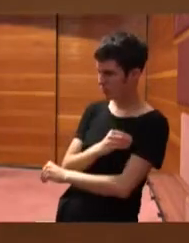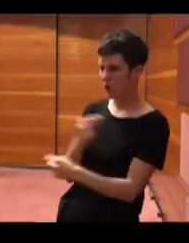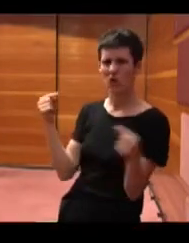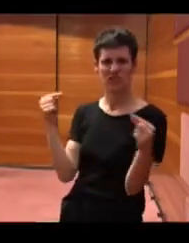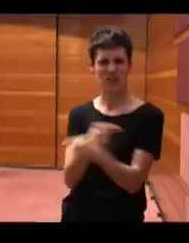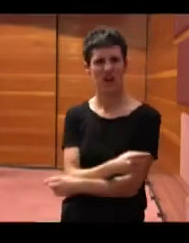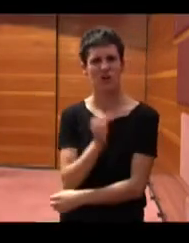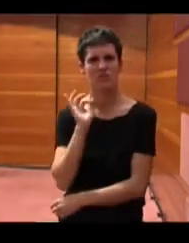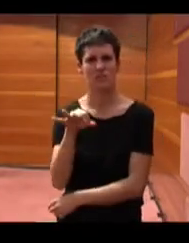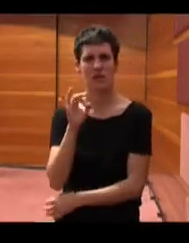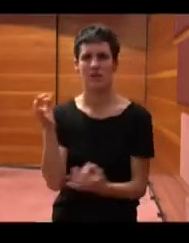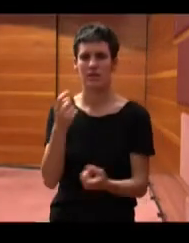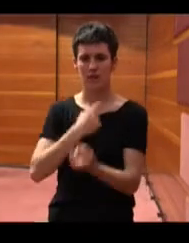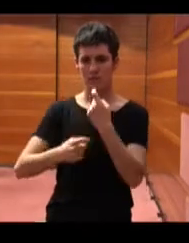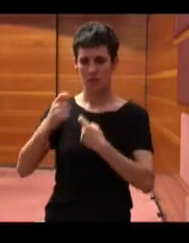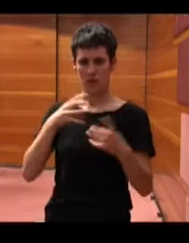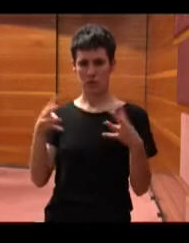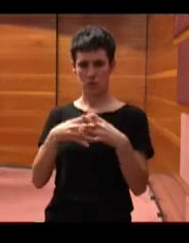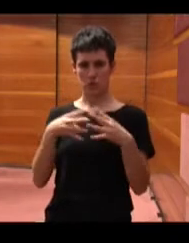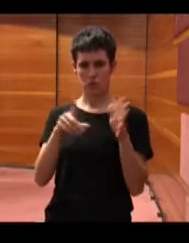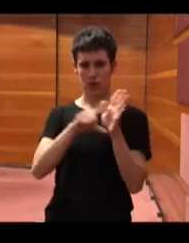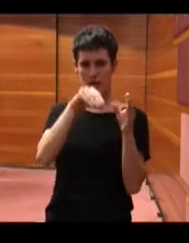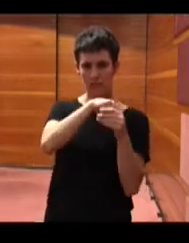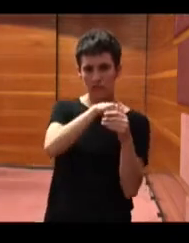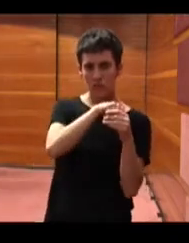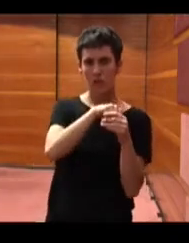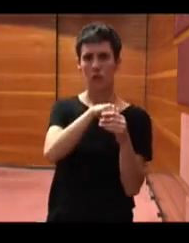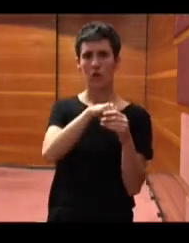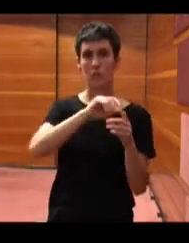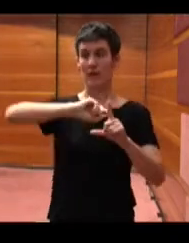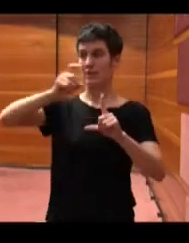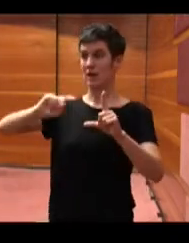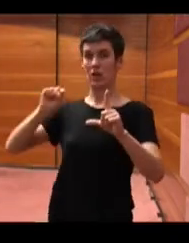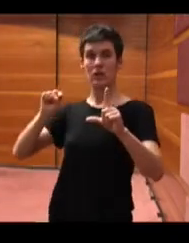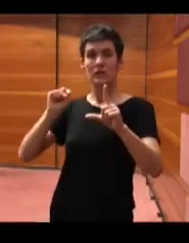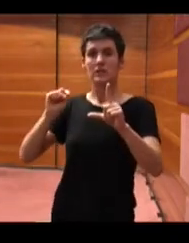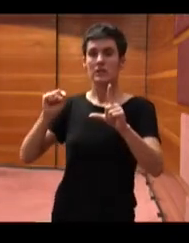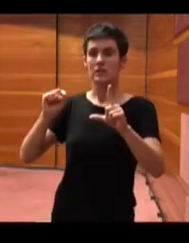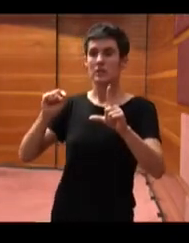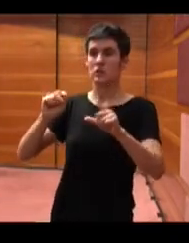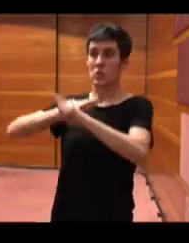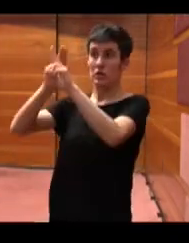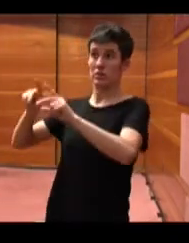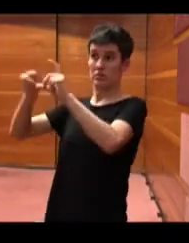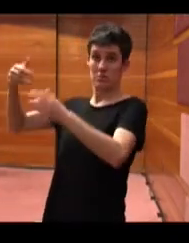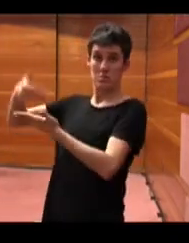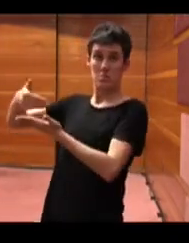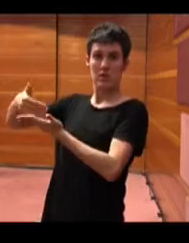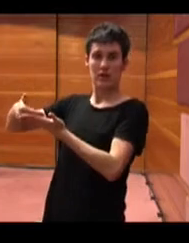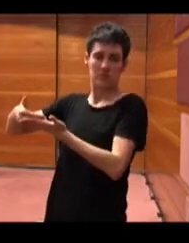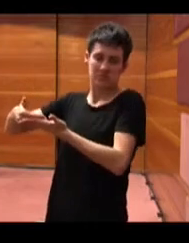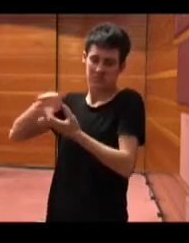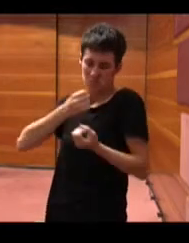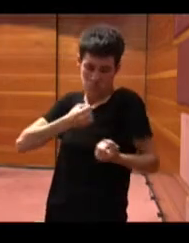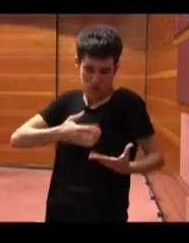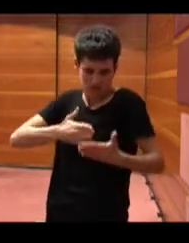habrá que estructurar la información más bien respecto a nuestra ley y lo ponemos en este apartado de otros indicadores que nos pide transparencia internacional, ¿no? Bueno,